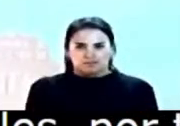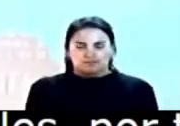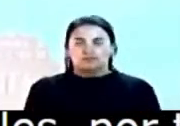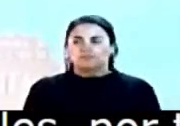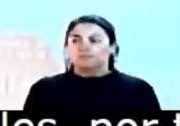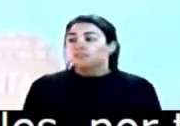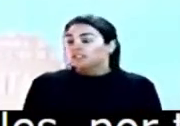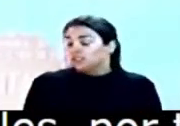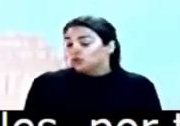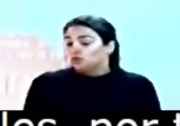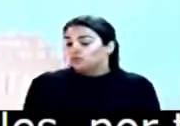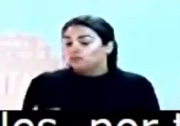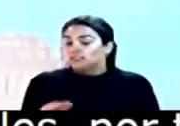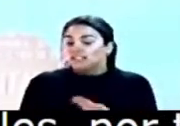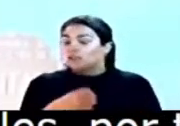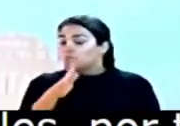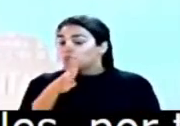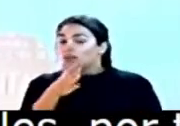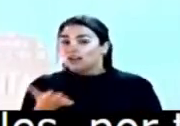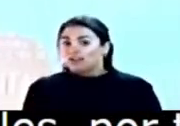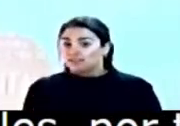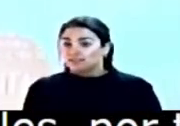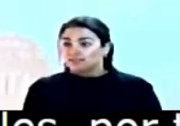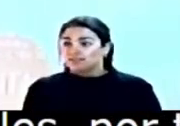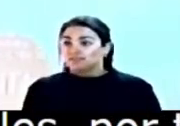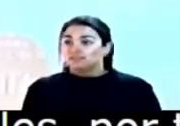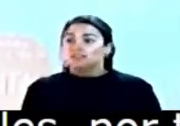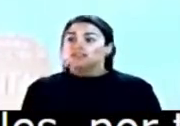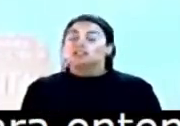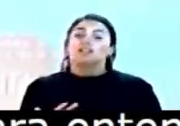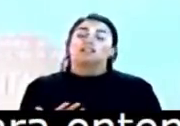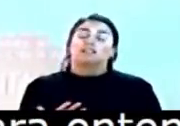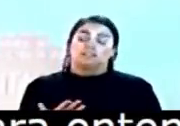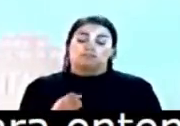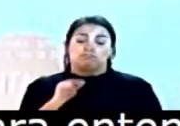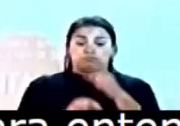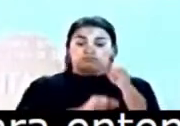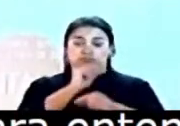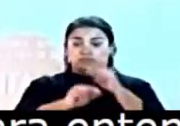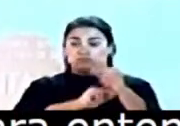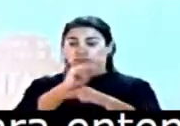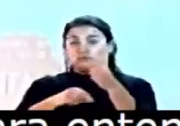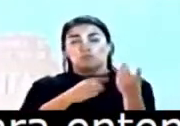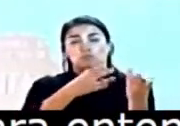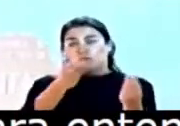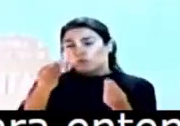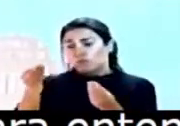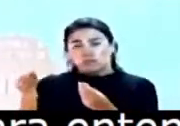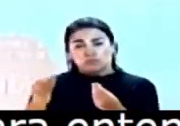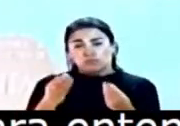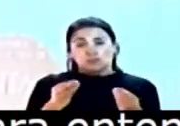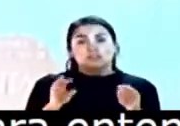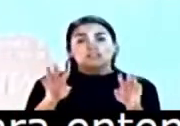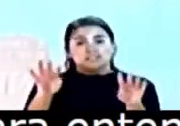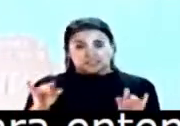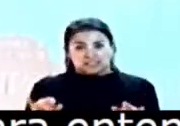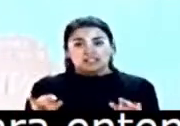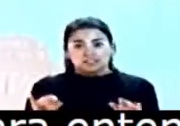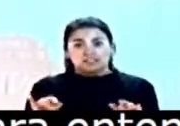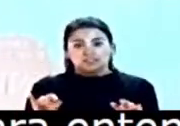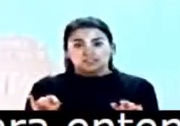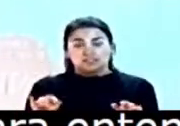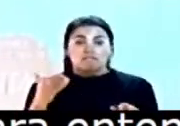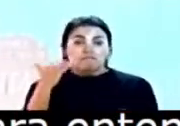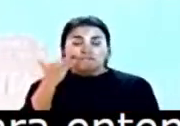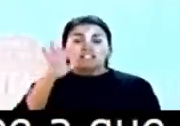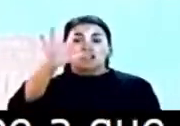se debe a que, a pesar de que hay 5 veces más de personas contagiadas en un 5 de